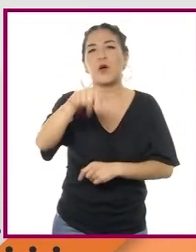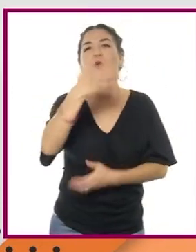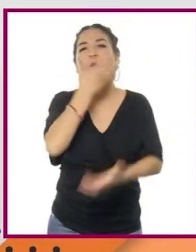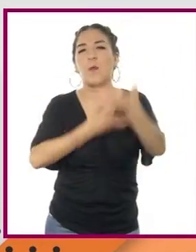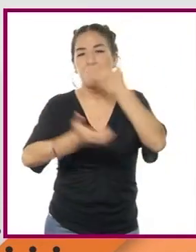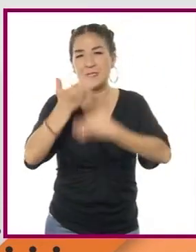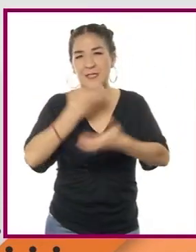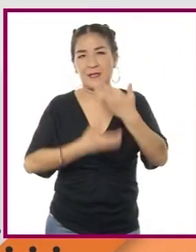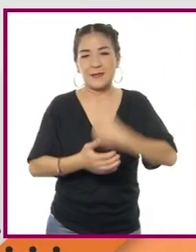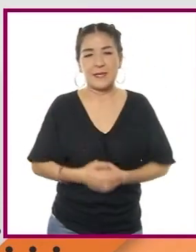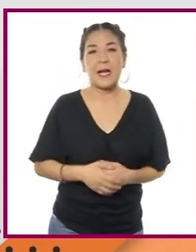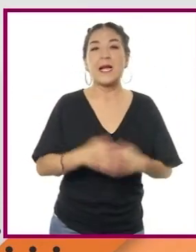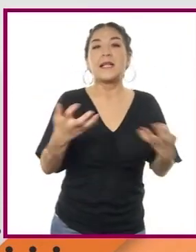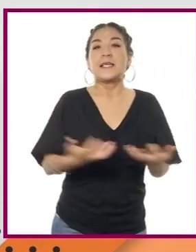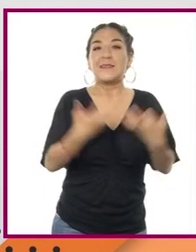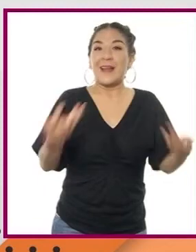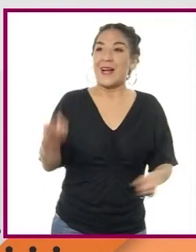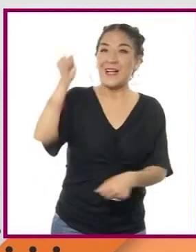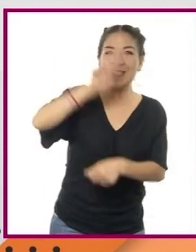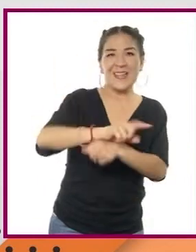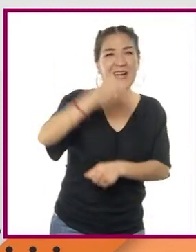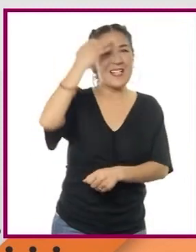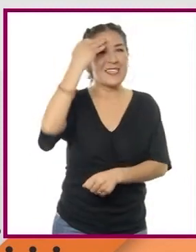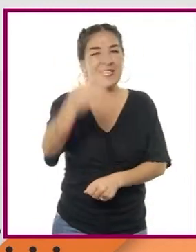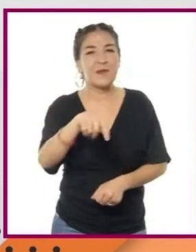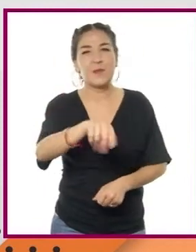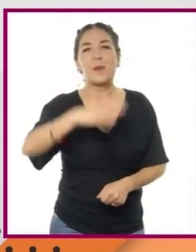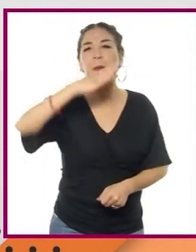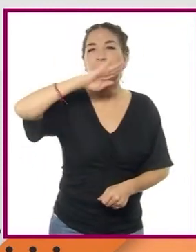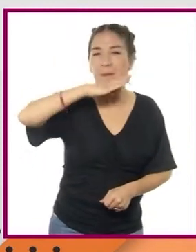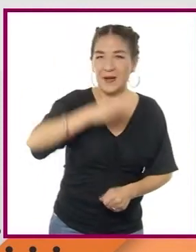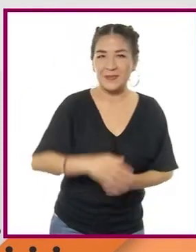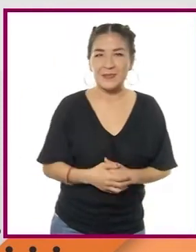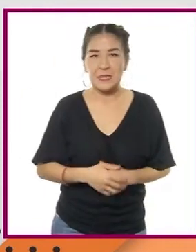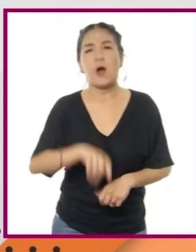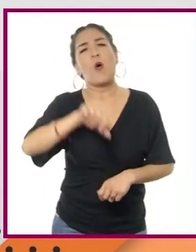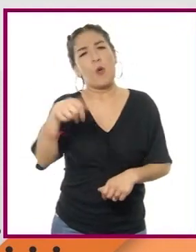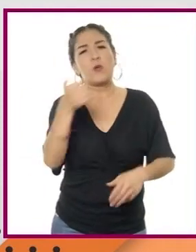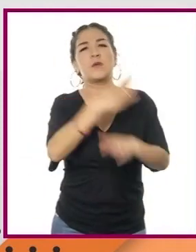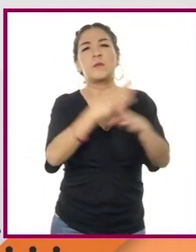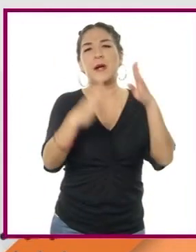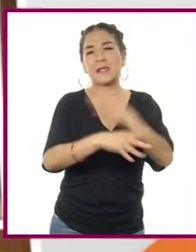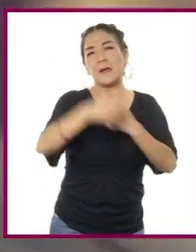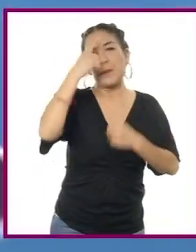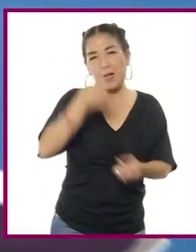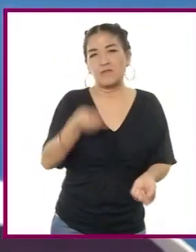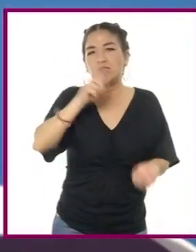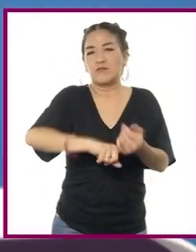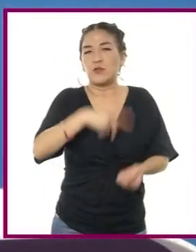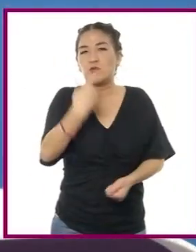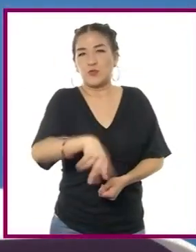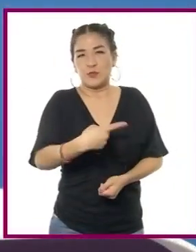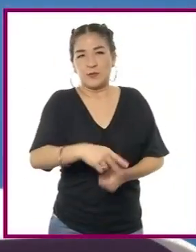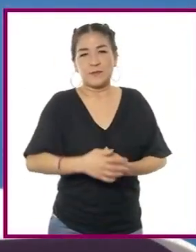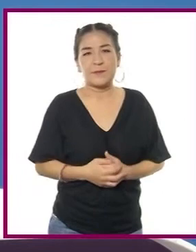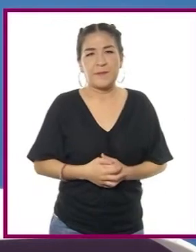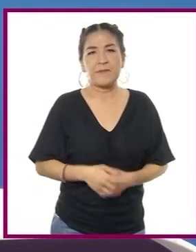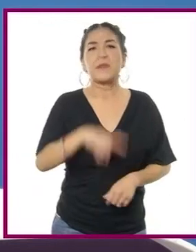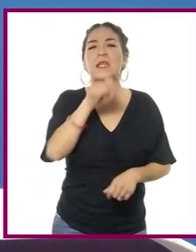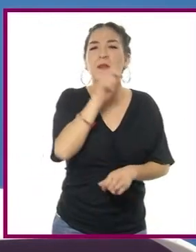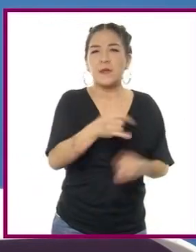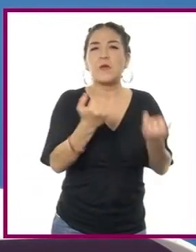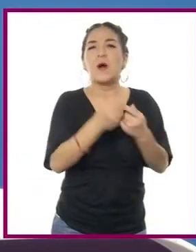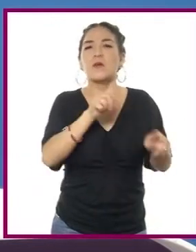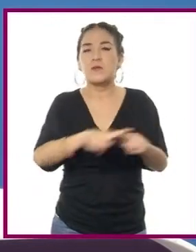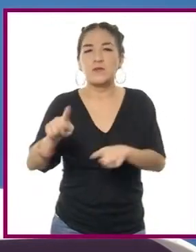comerciales, tierras de temporal donde se sembraba maíz y otros productos de consumo interno, además de una zona